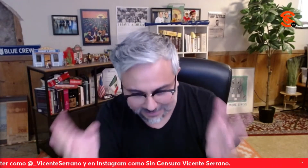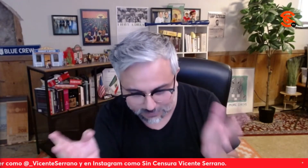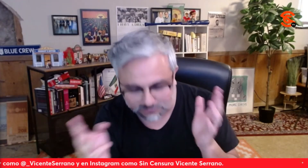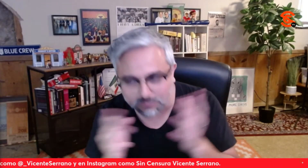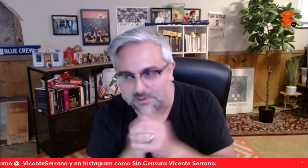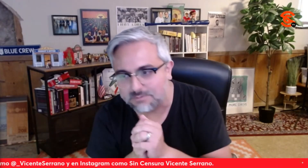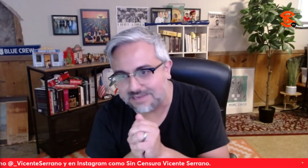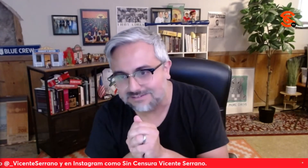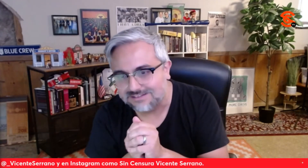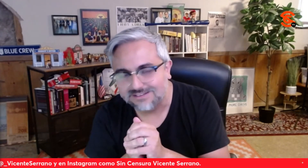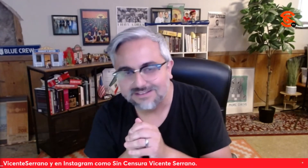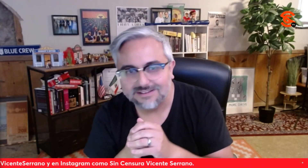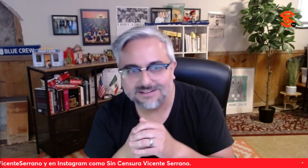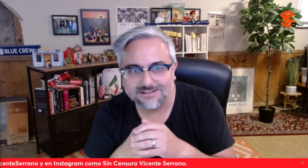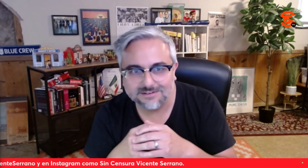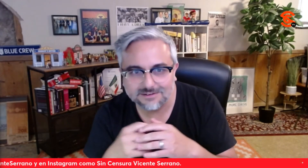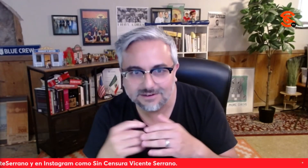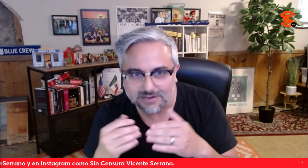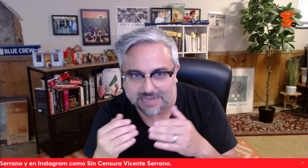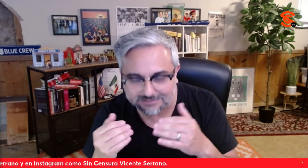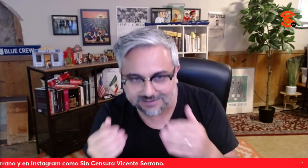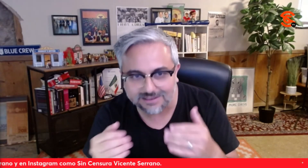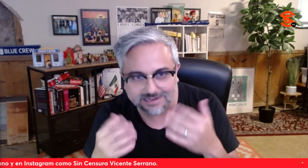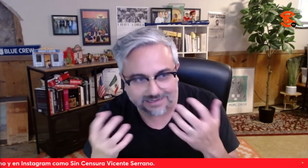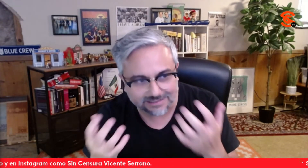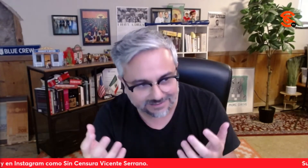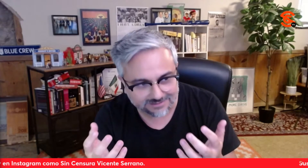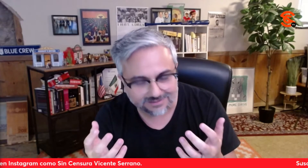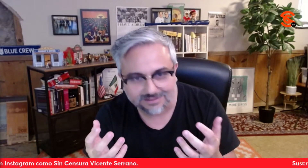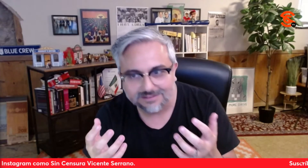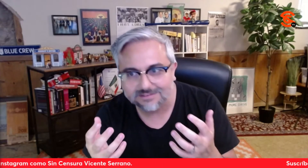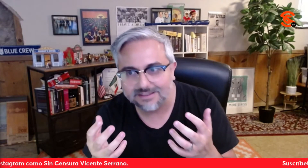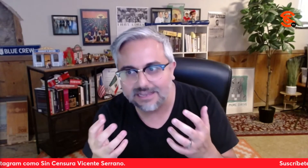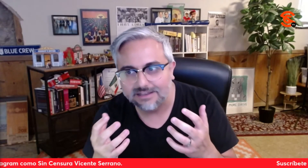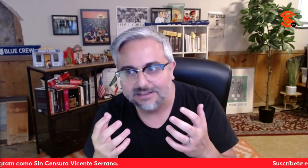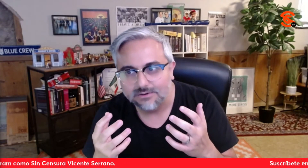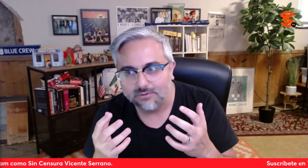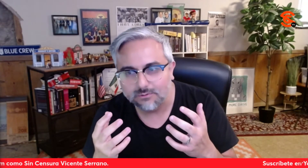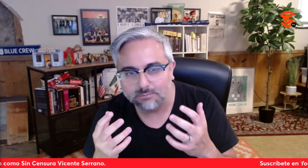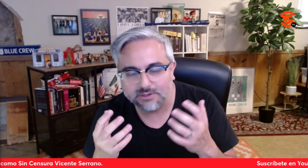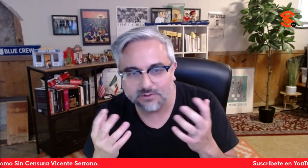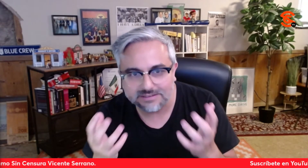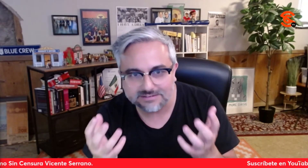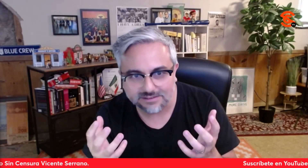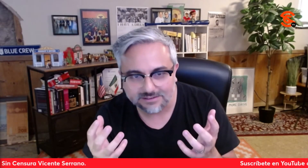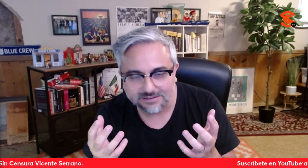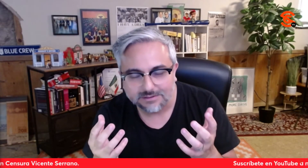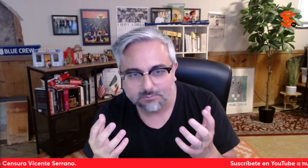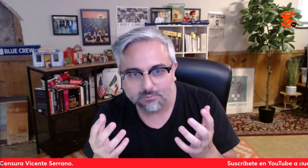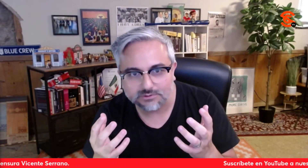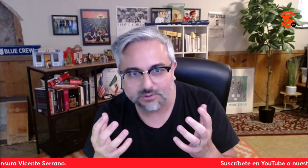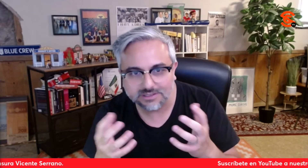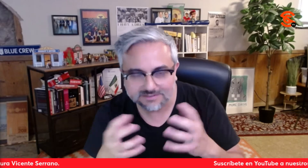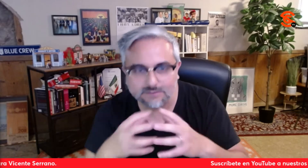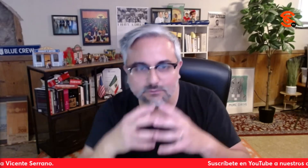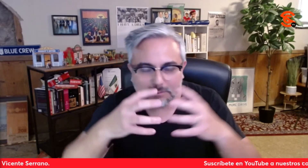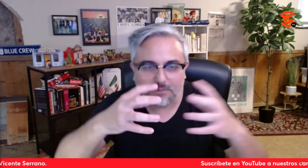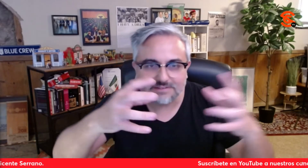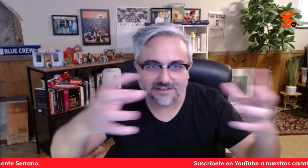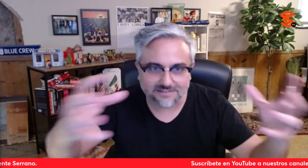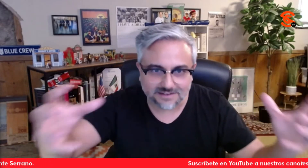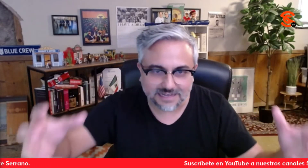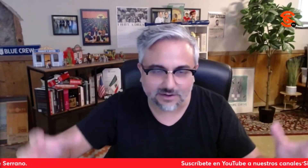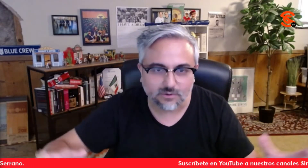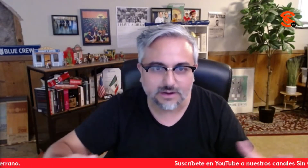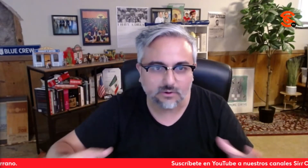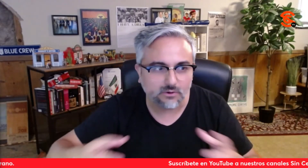El creador de Superman hace que Clark Kent sea un periodista, puesto que de esa forma puede